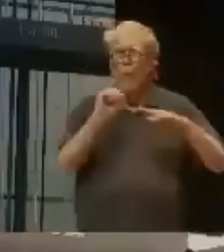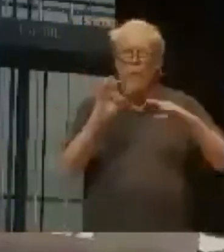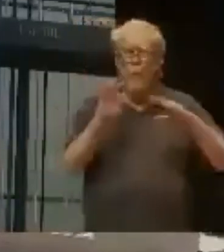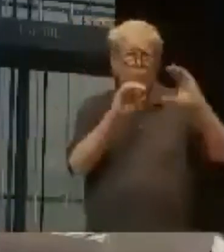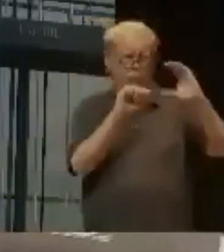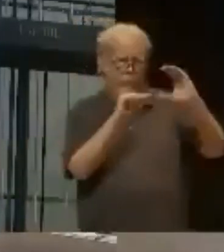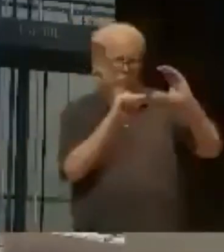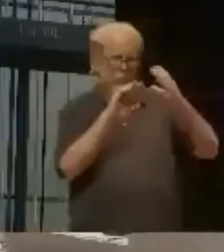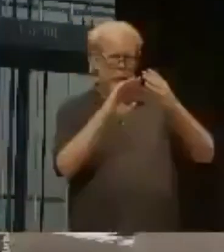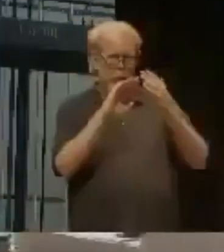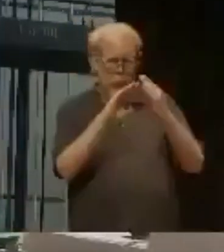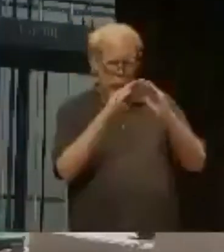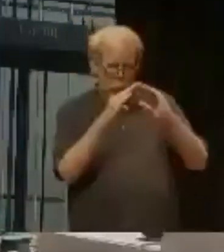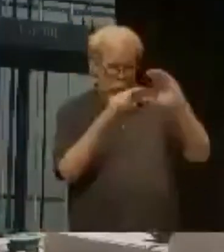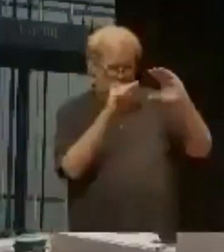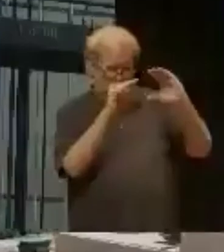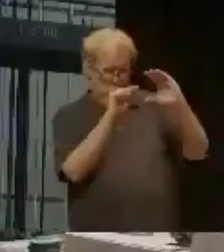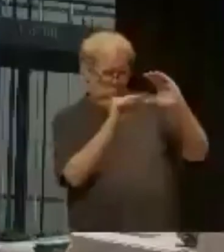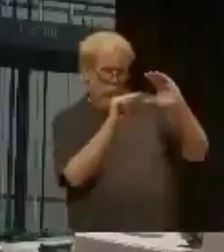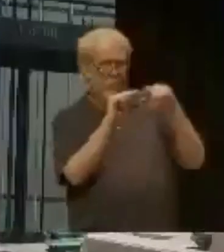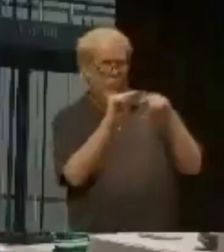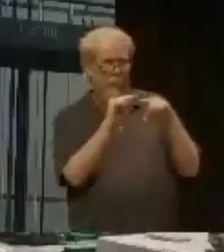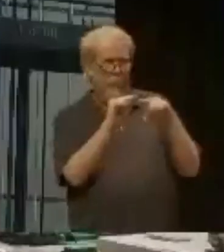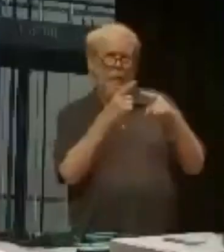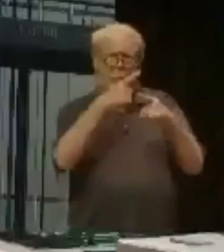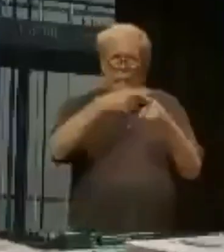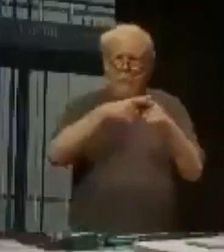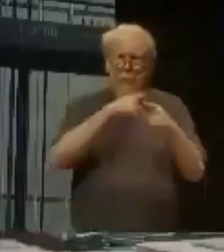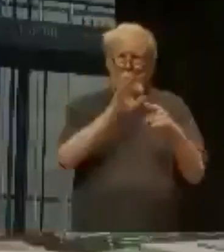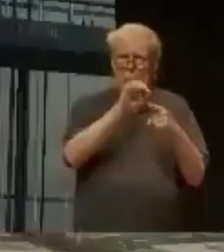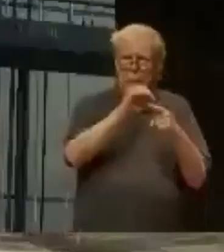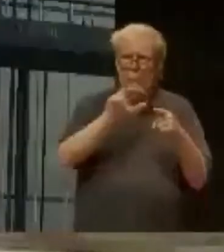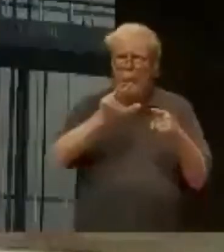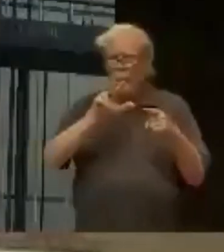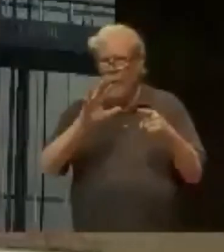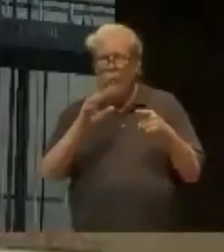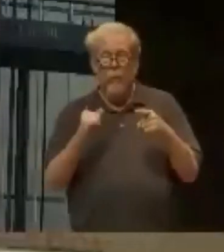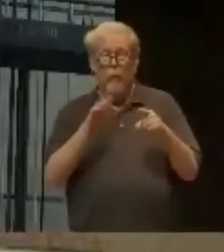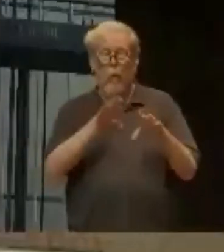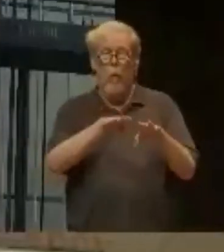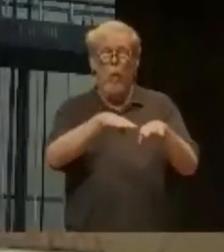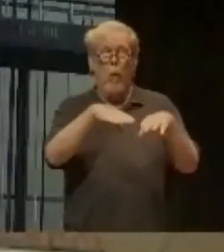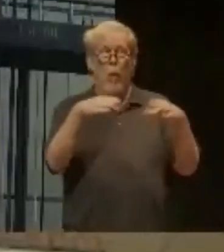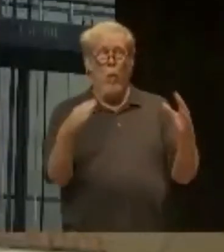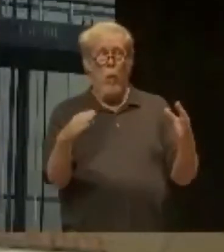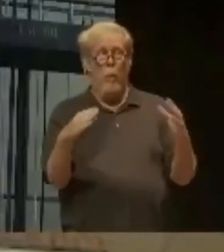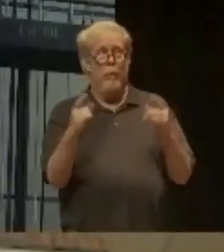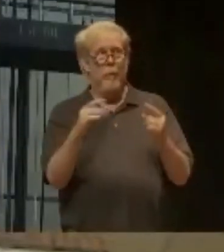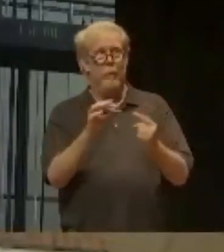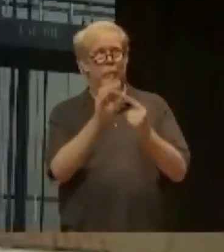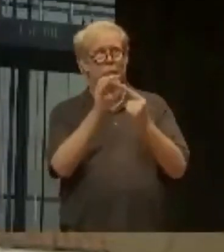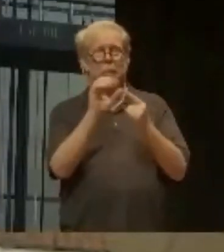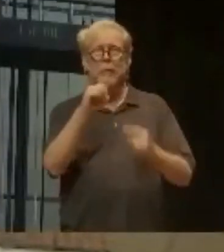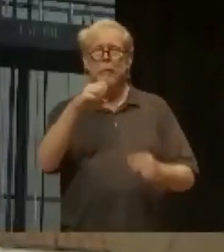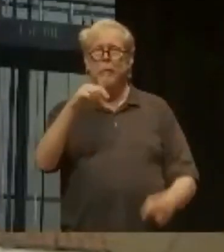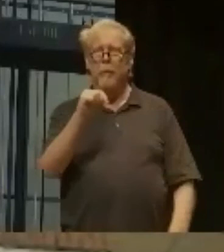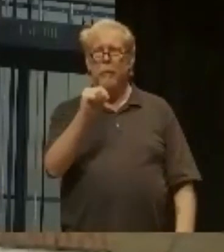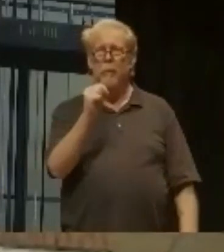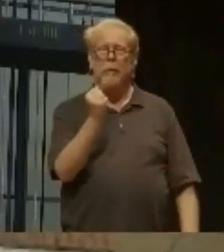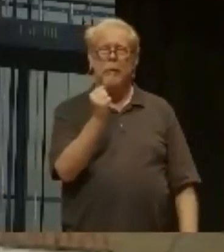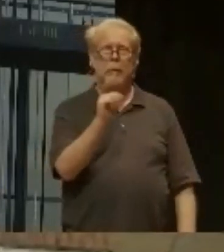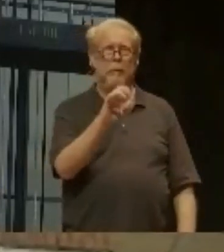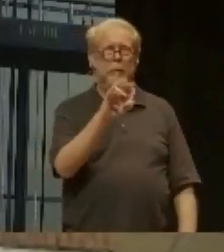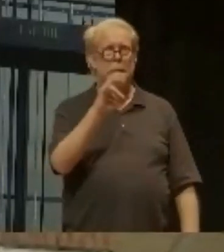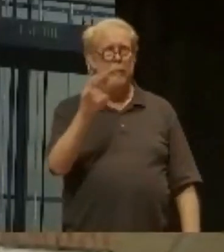al sur de San Antonio, entre la Highway 90 y la I-35, Burbank High School abrió en su ubicación actual en septiembre